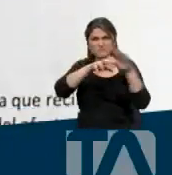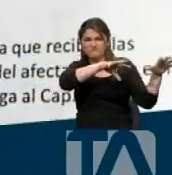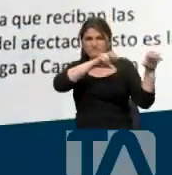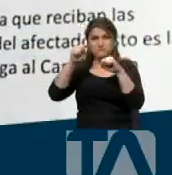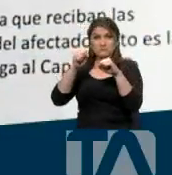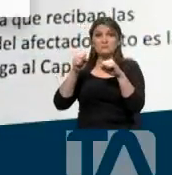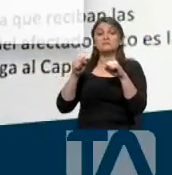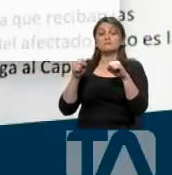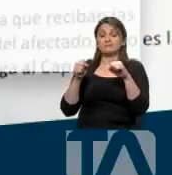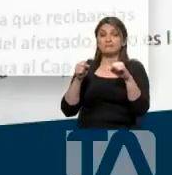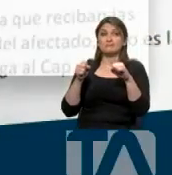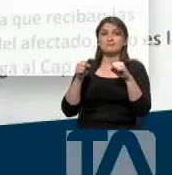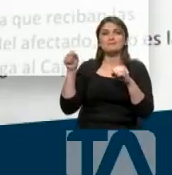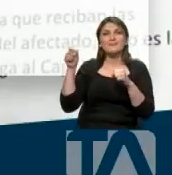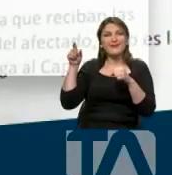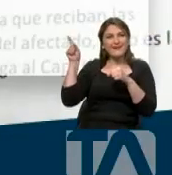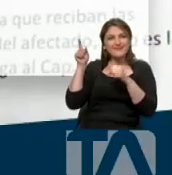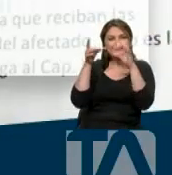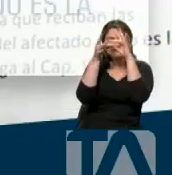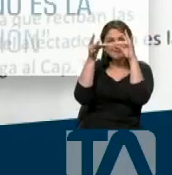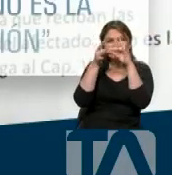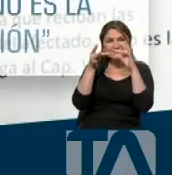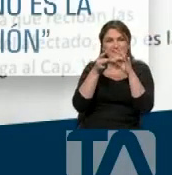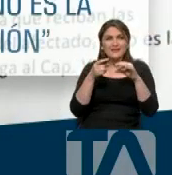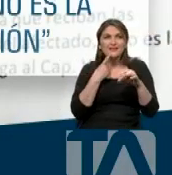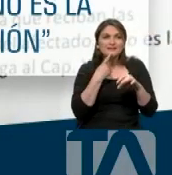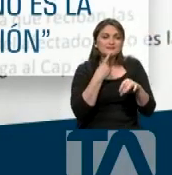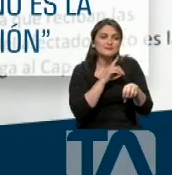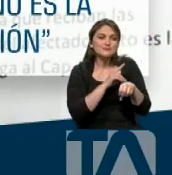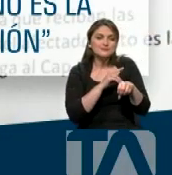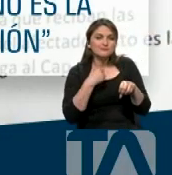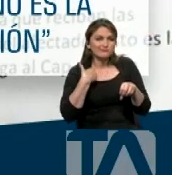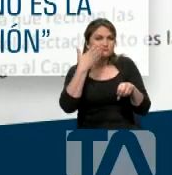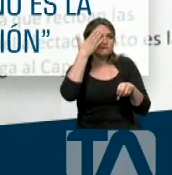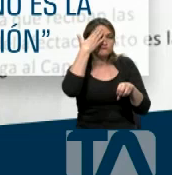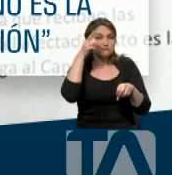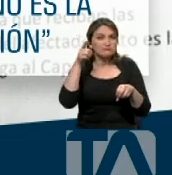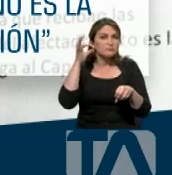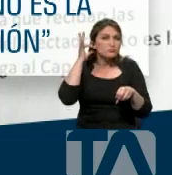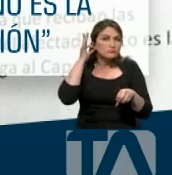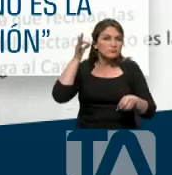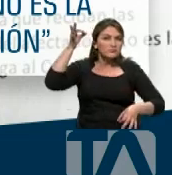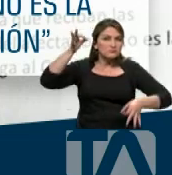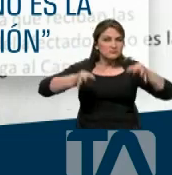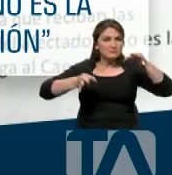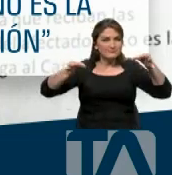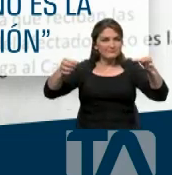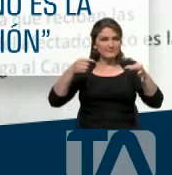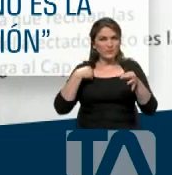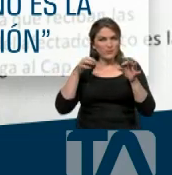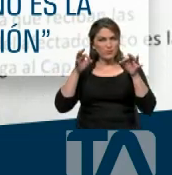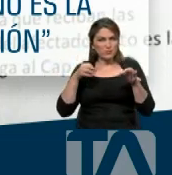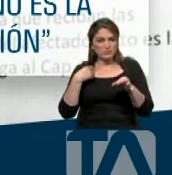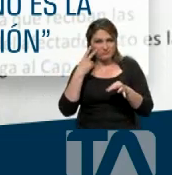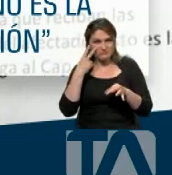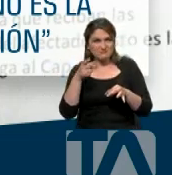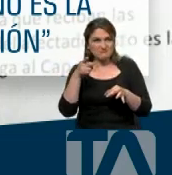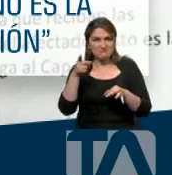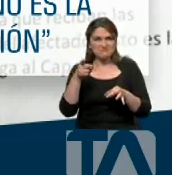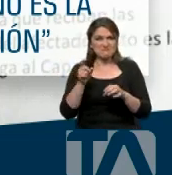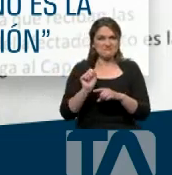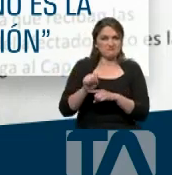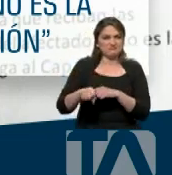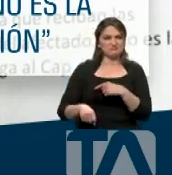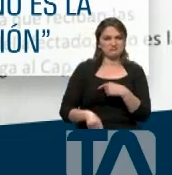añade: doctora, me pude dar cuenta de la displicencia de la fiscal en cuanto al tema que se investiga. Solo